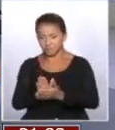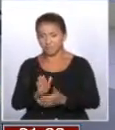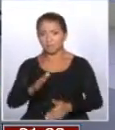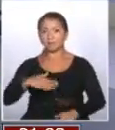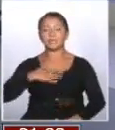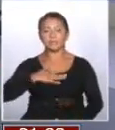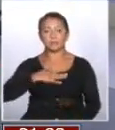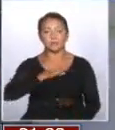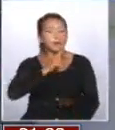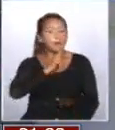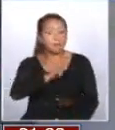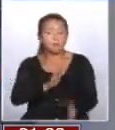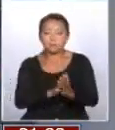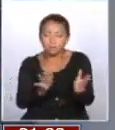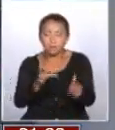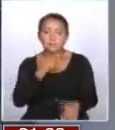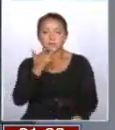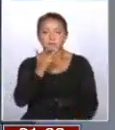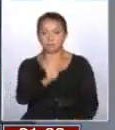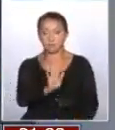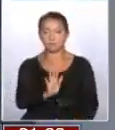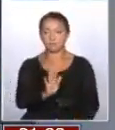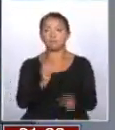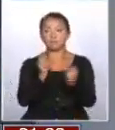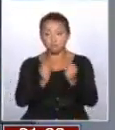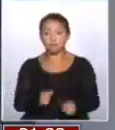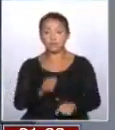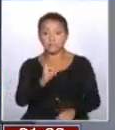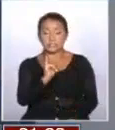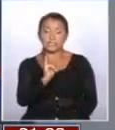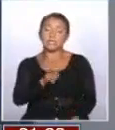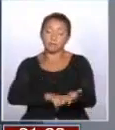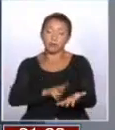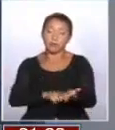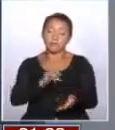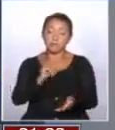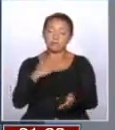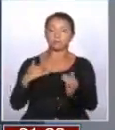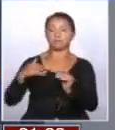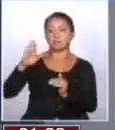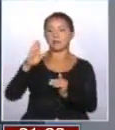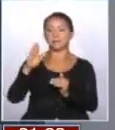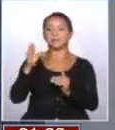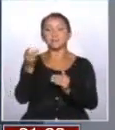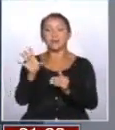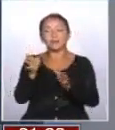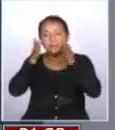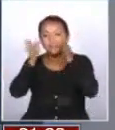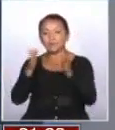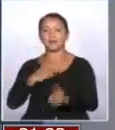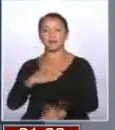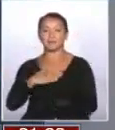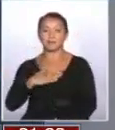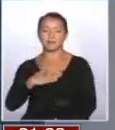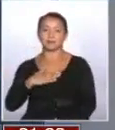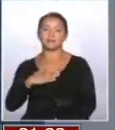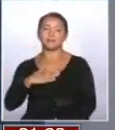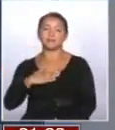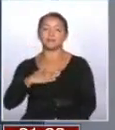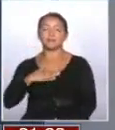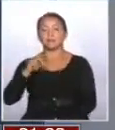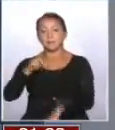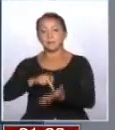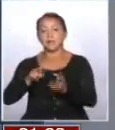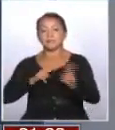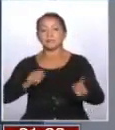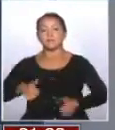la respuesta es muy simple. Puede ser que sí. El tema es que los privilegios para realizar